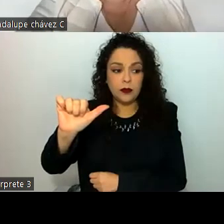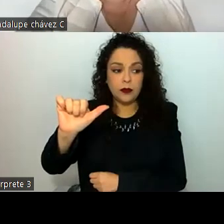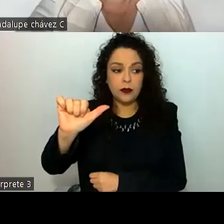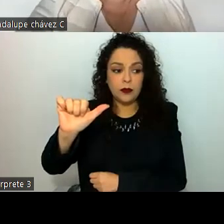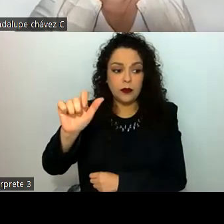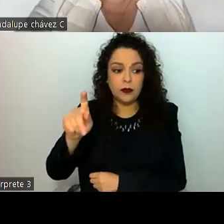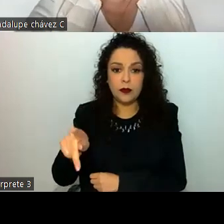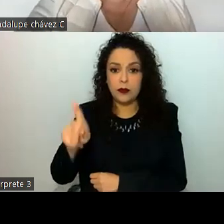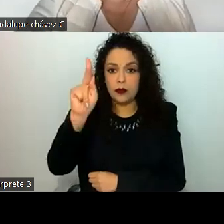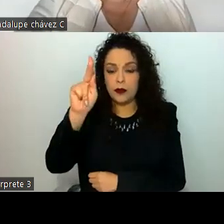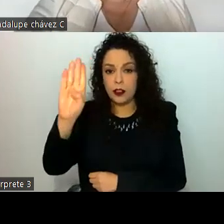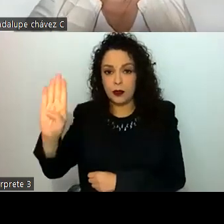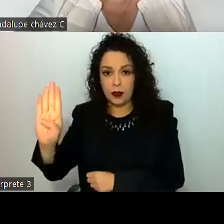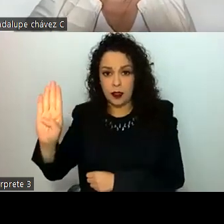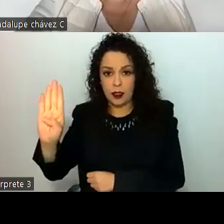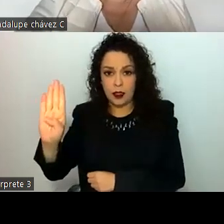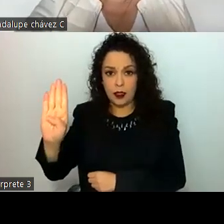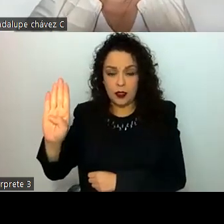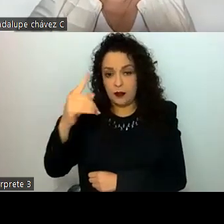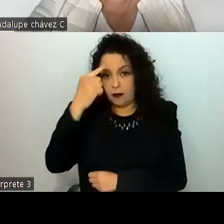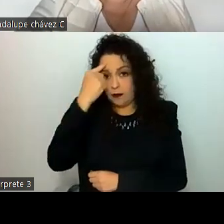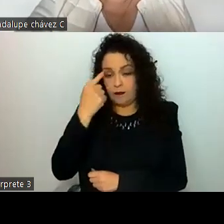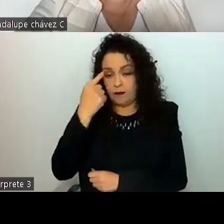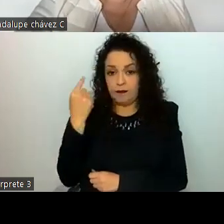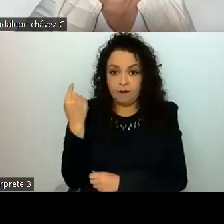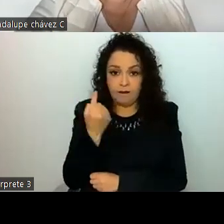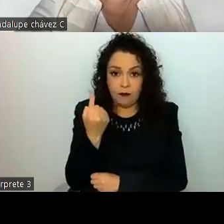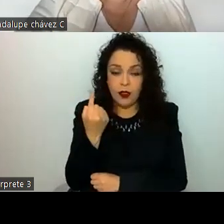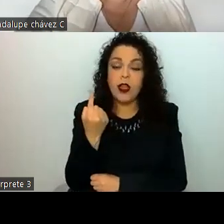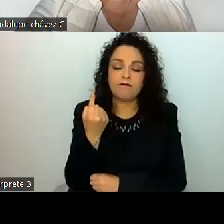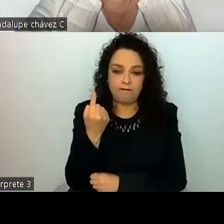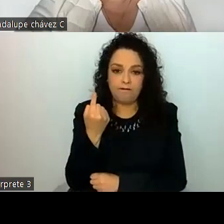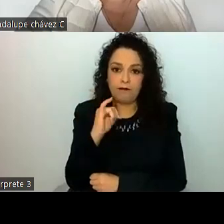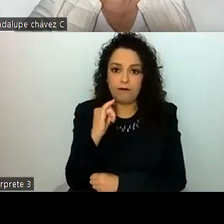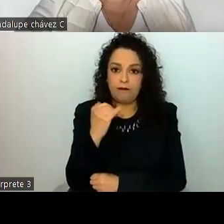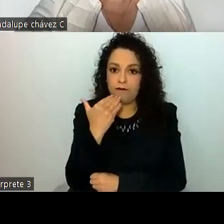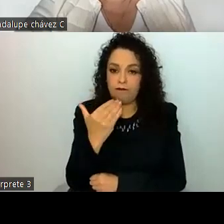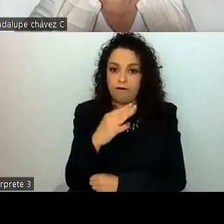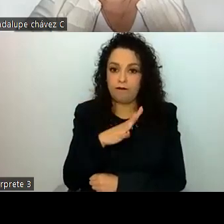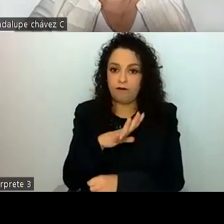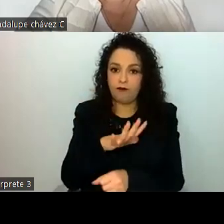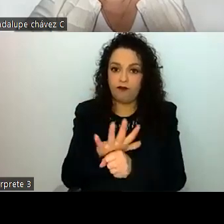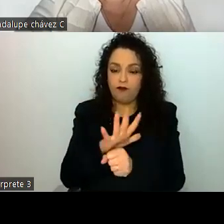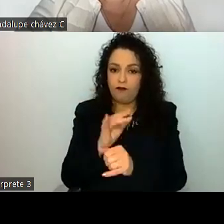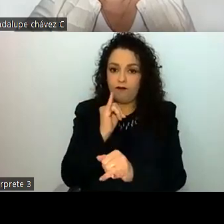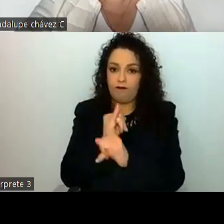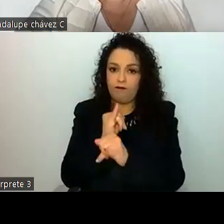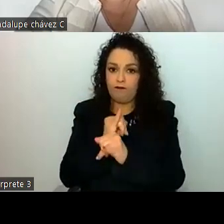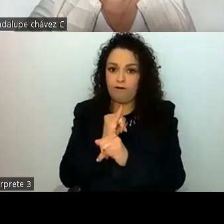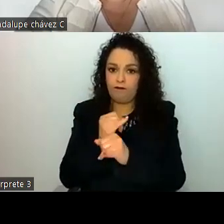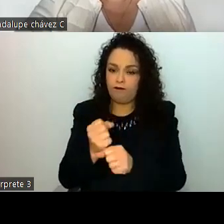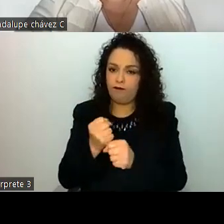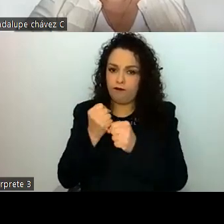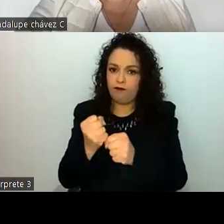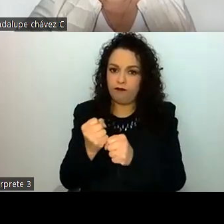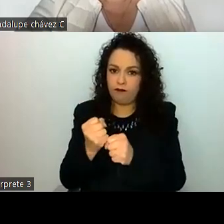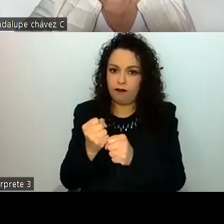kilobytes para ser considerado como servicio de banda ancha. Por otro lado, conforme